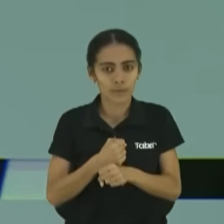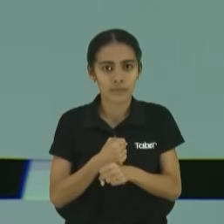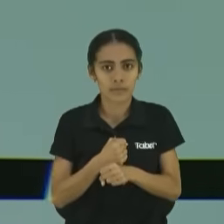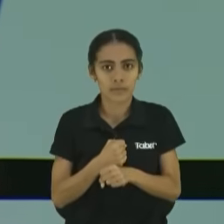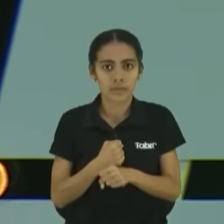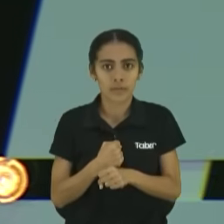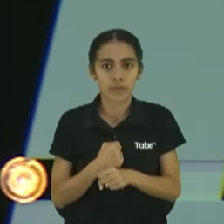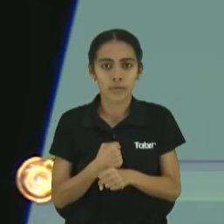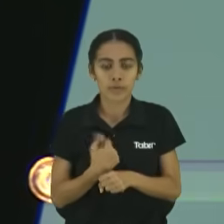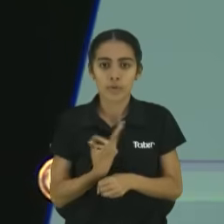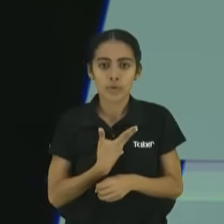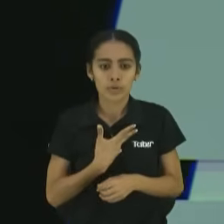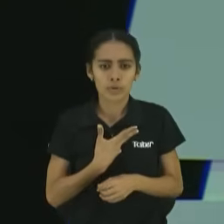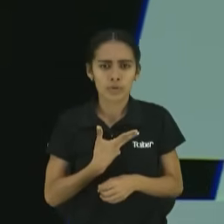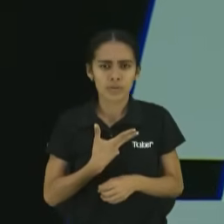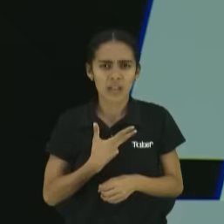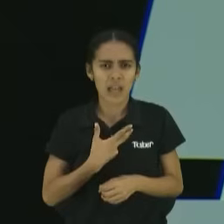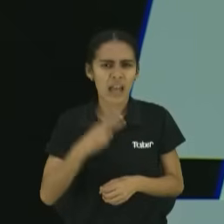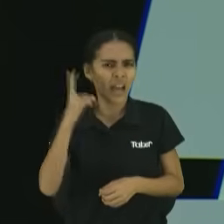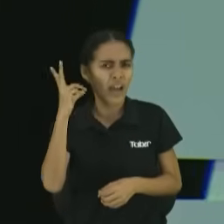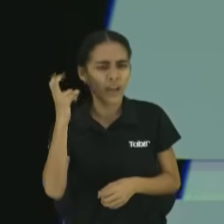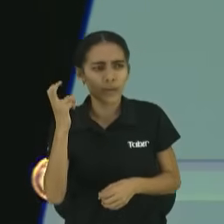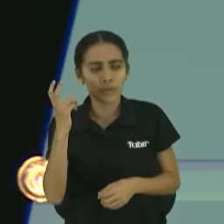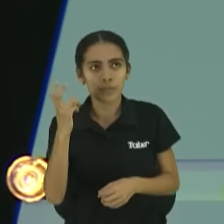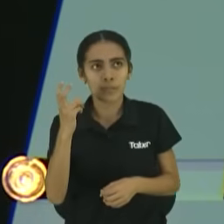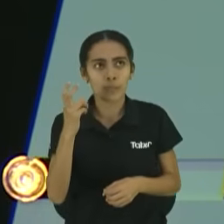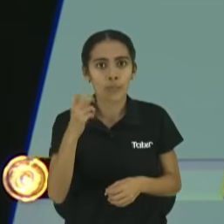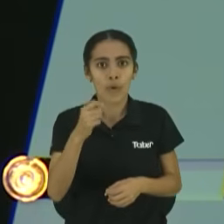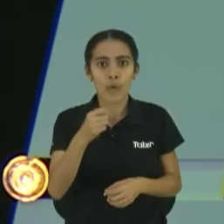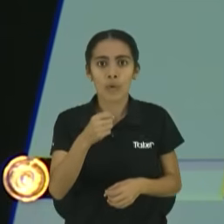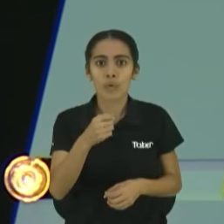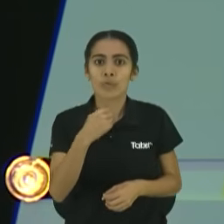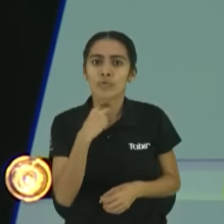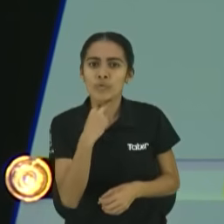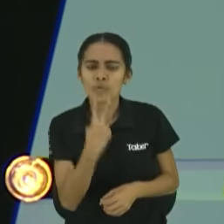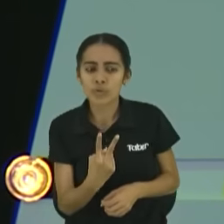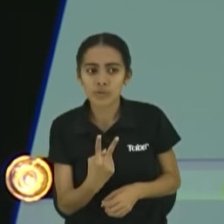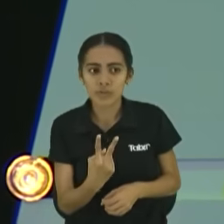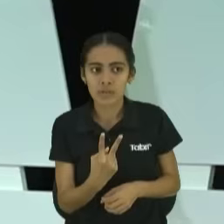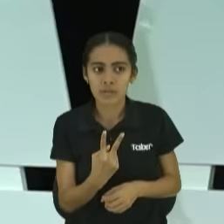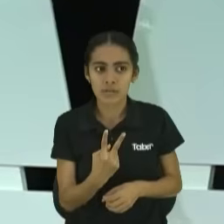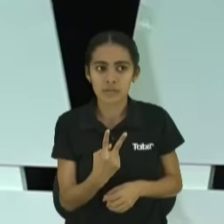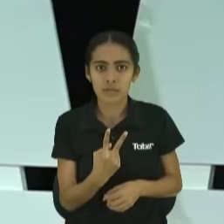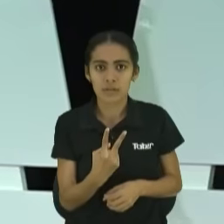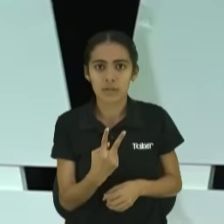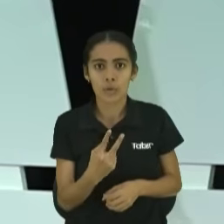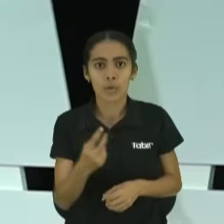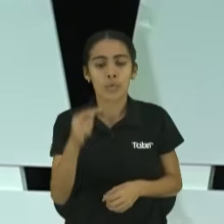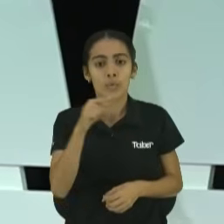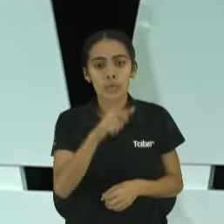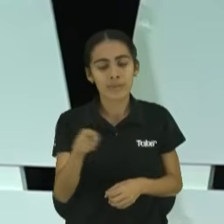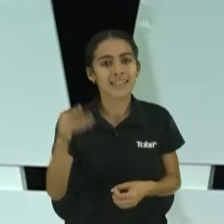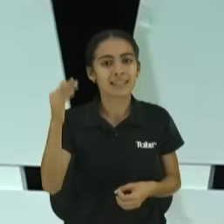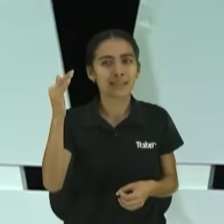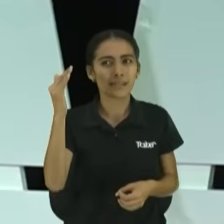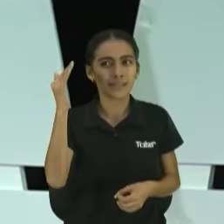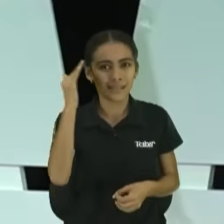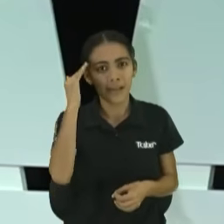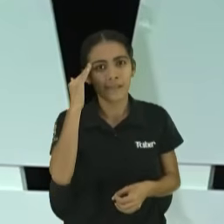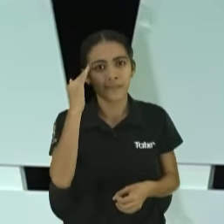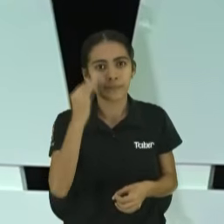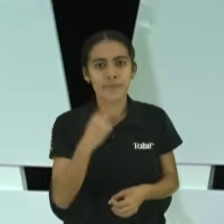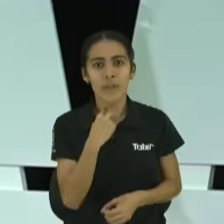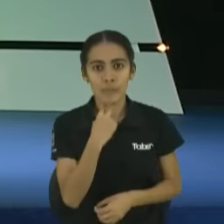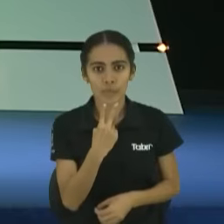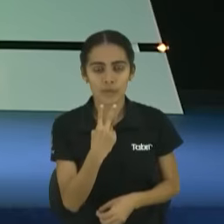más populares de la televisión salvadoreña, usted podría distinguir hoy con quién está hablando. ¿Cuánto